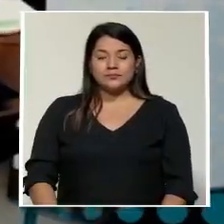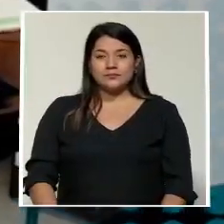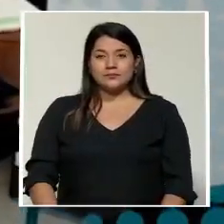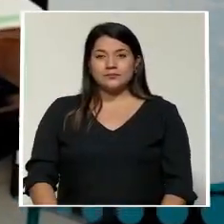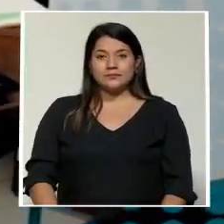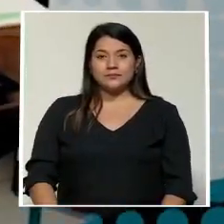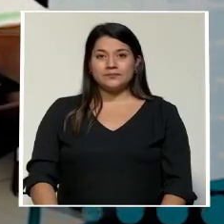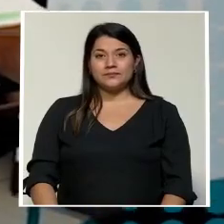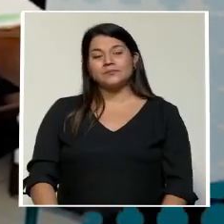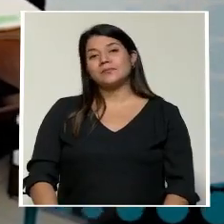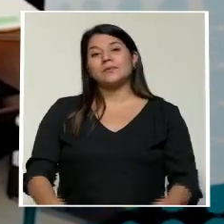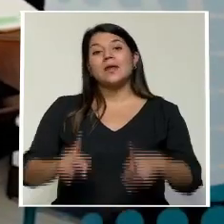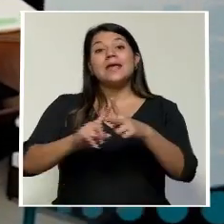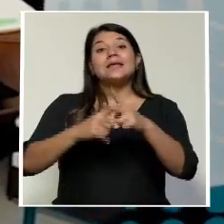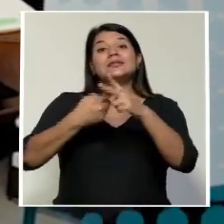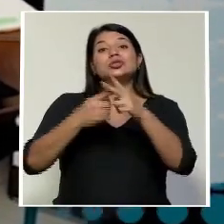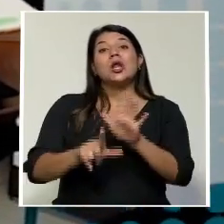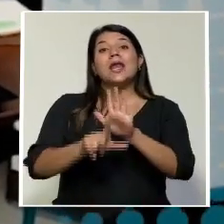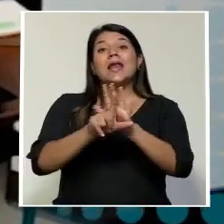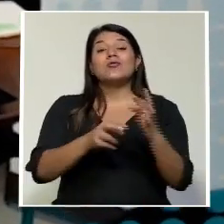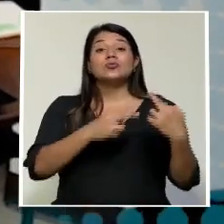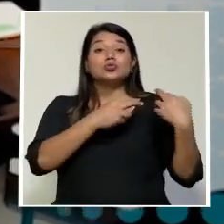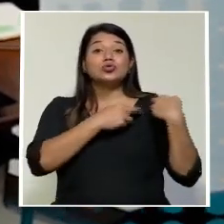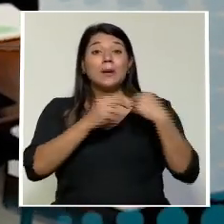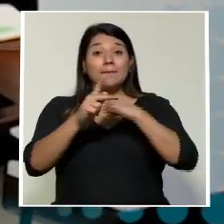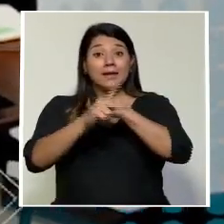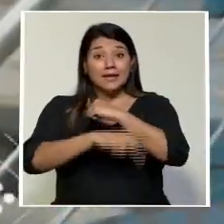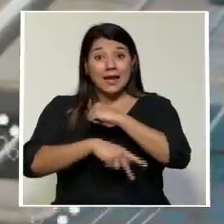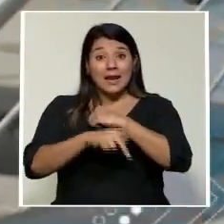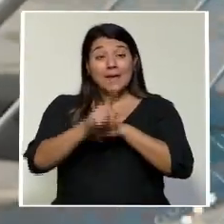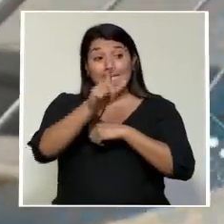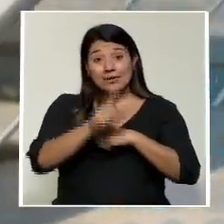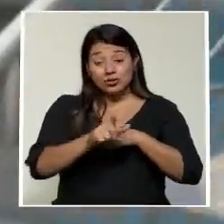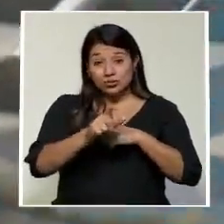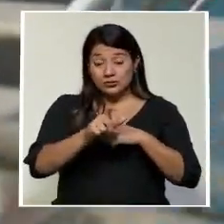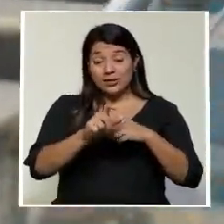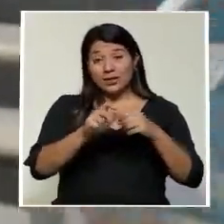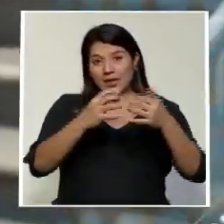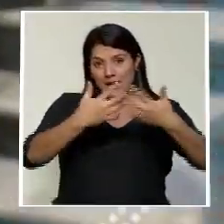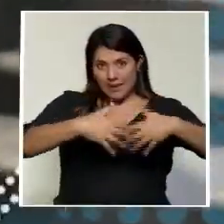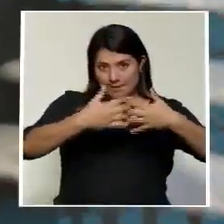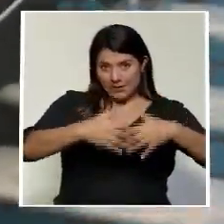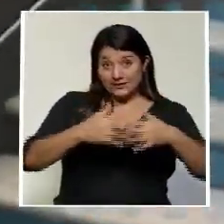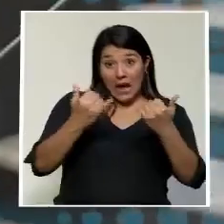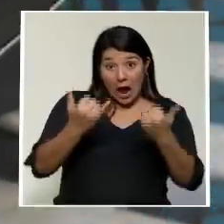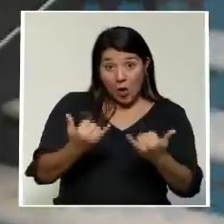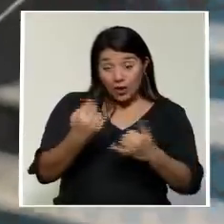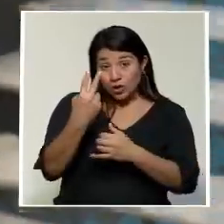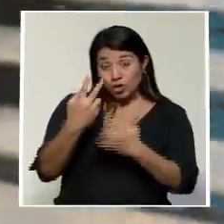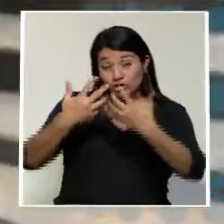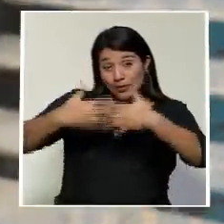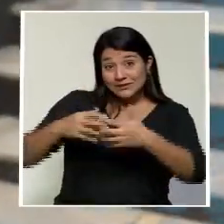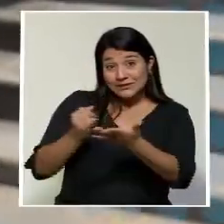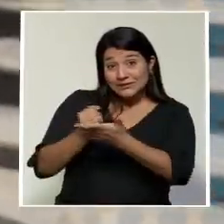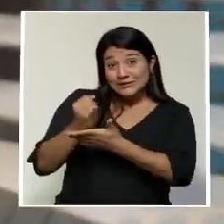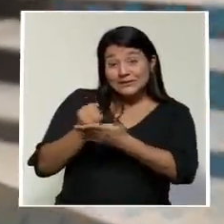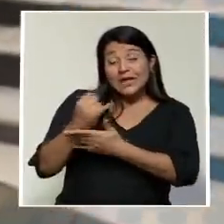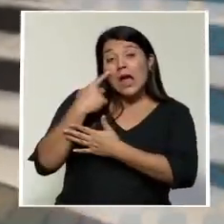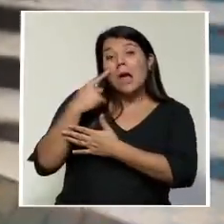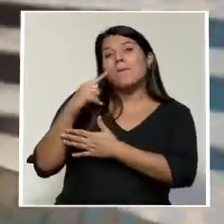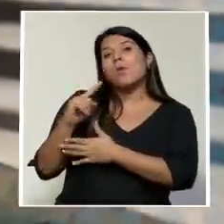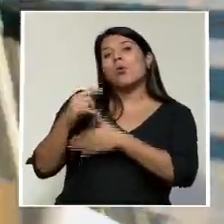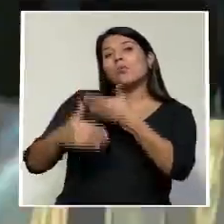La entrada en vigencia de la Ley de Responsabilidad Penal de la Persona Jurídica dio paso a que dos empresas estén siendo investigadas por el caso Cochinilla.